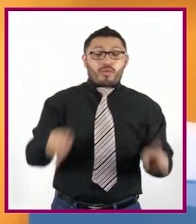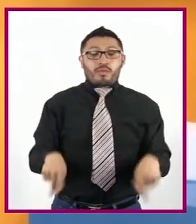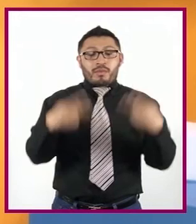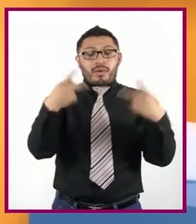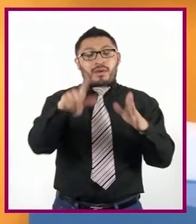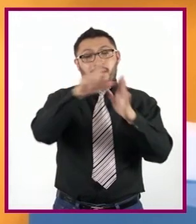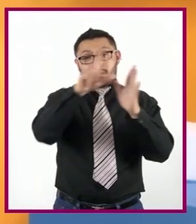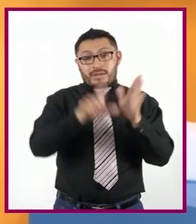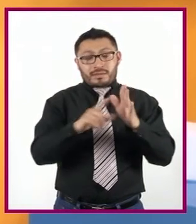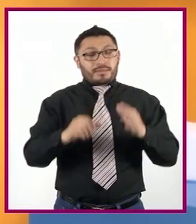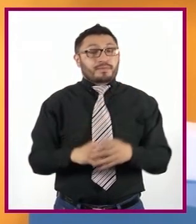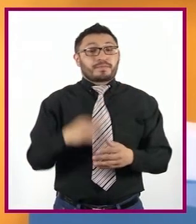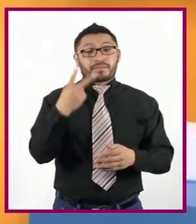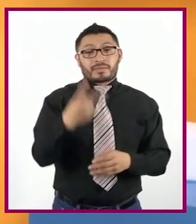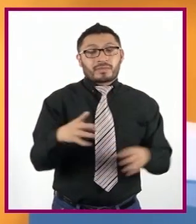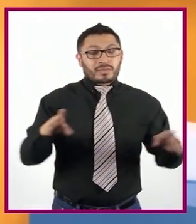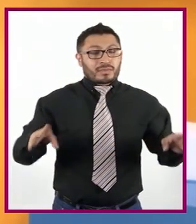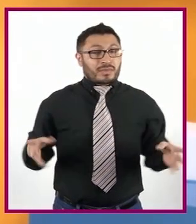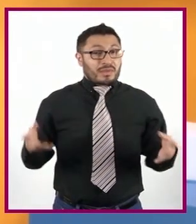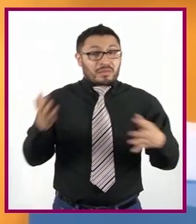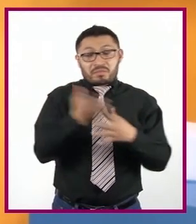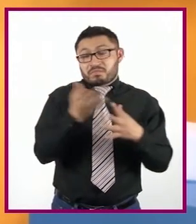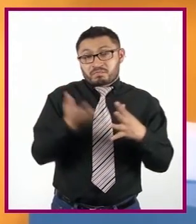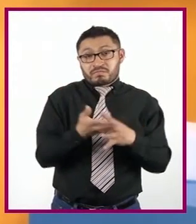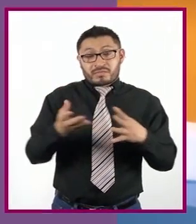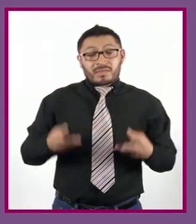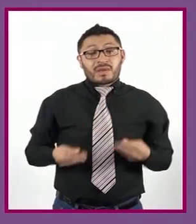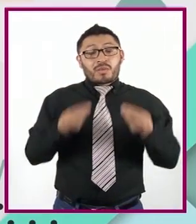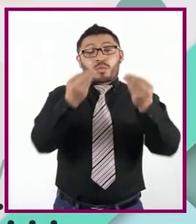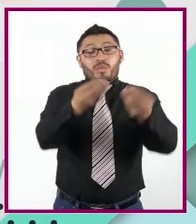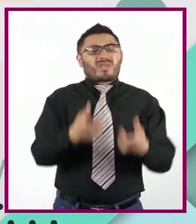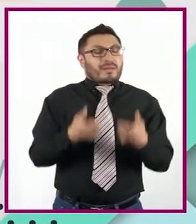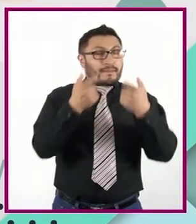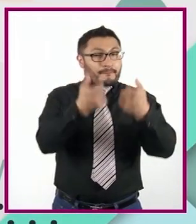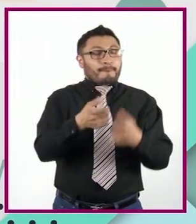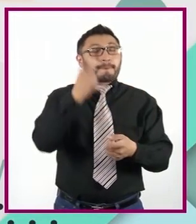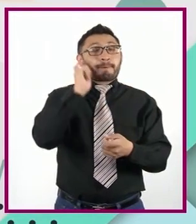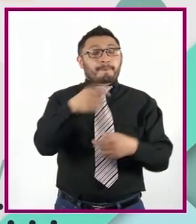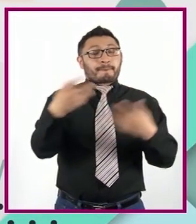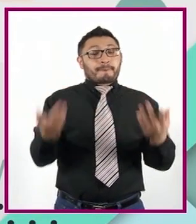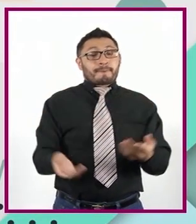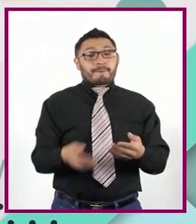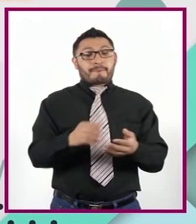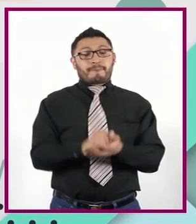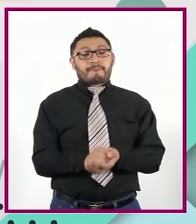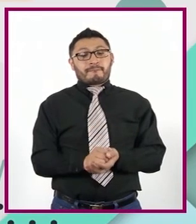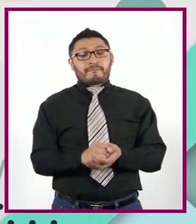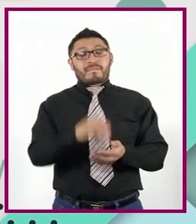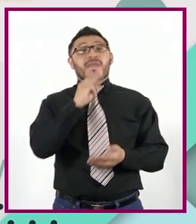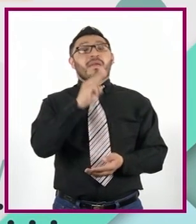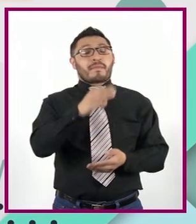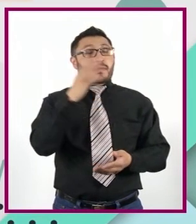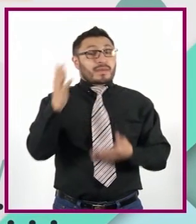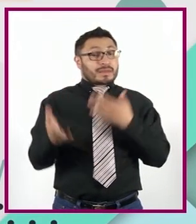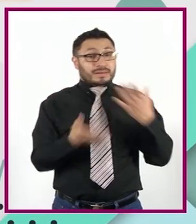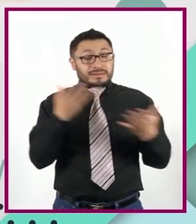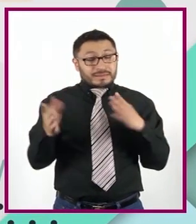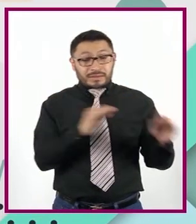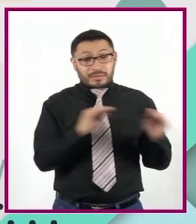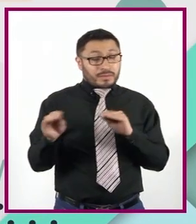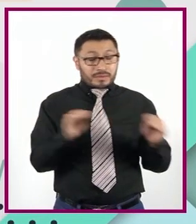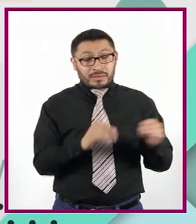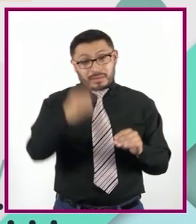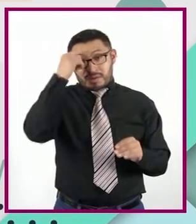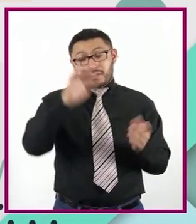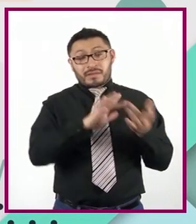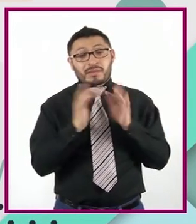línea. Las dos categorías que le dieron mayores ganancias son la categoría de mensajes animados y emojis para